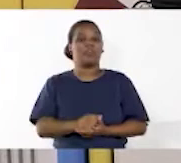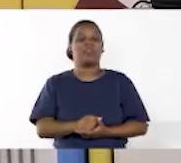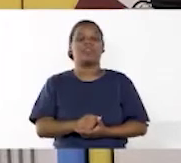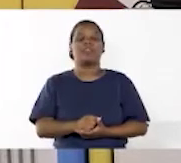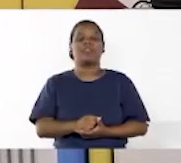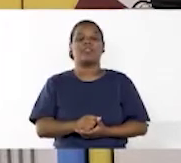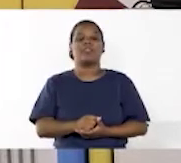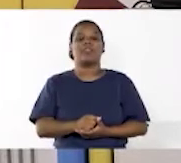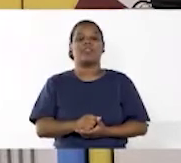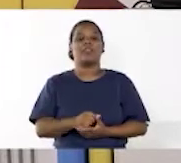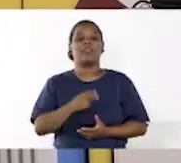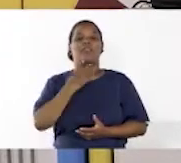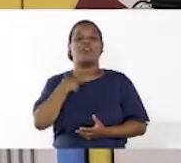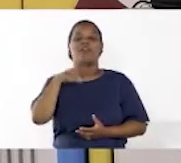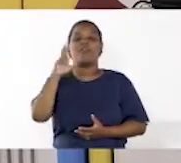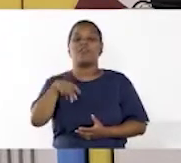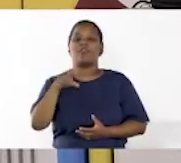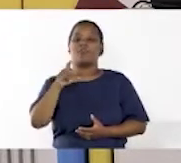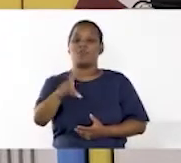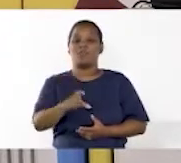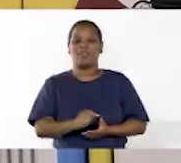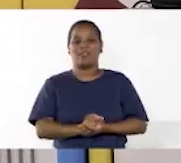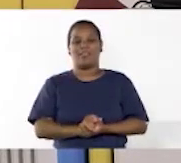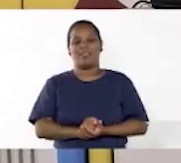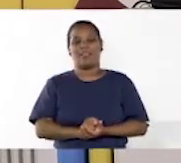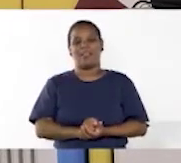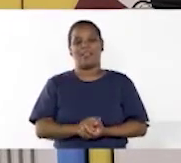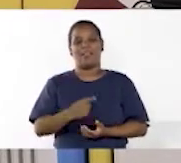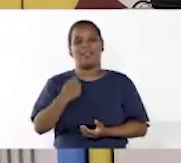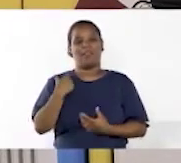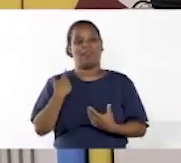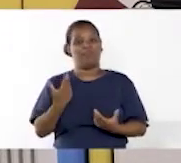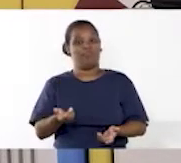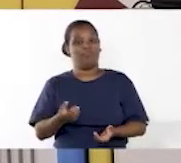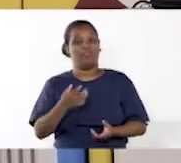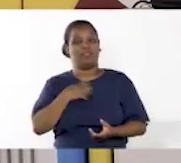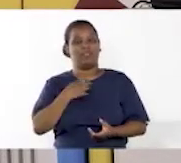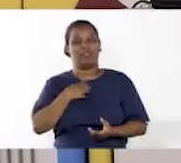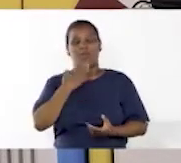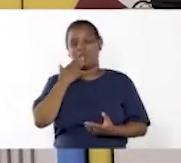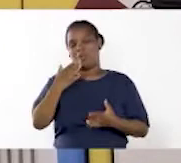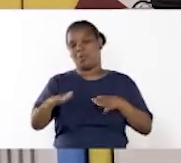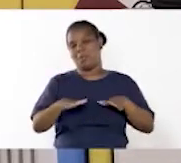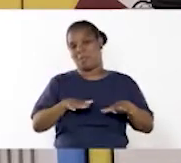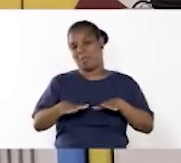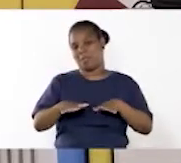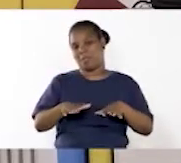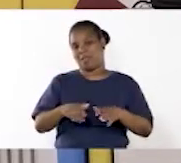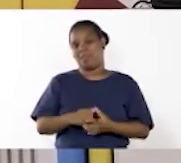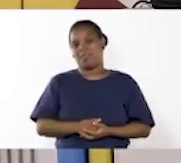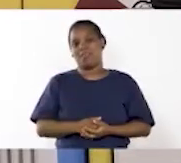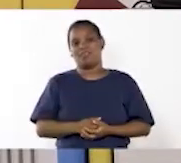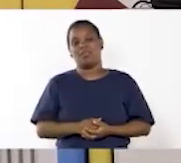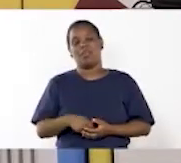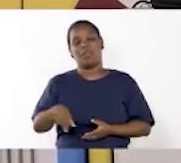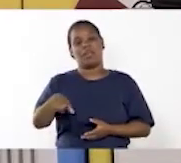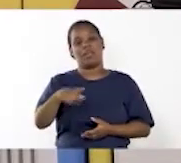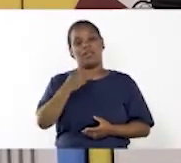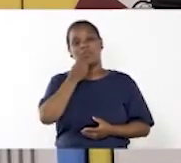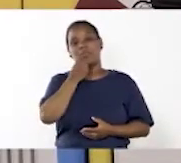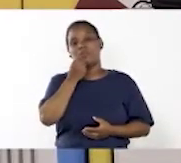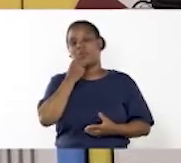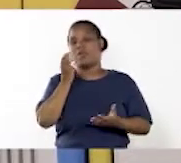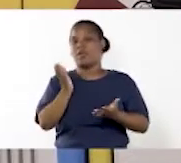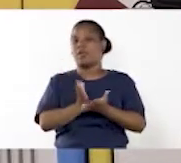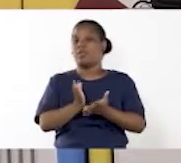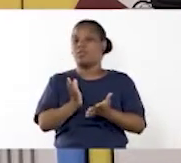sus evaluaciones finales, con vista a que tengan una buena preparación, a que puedan